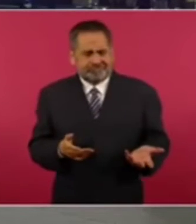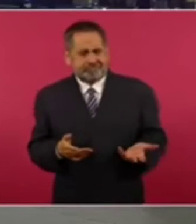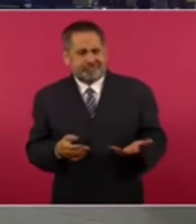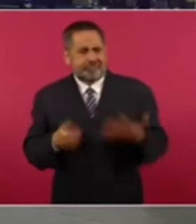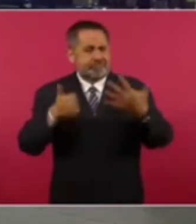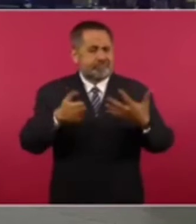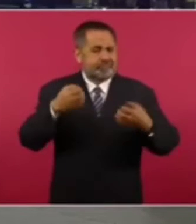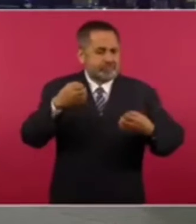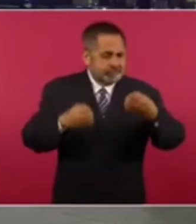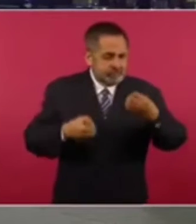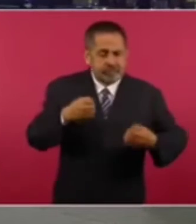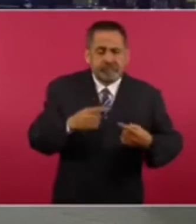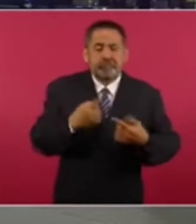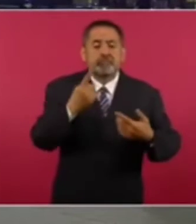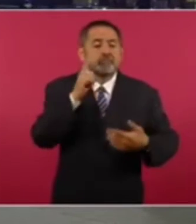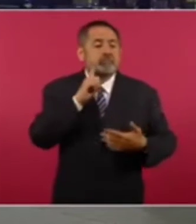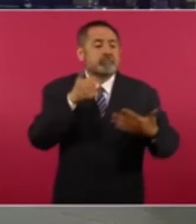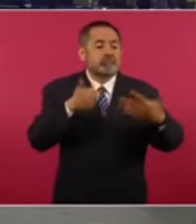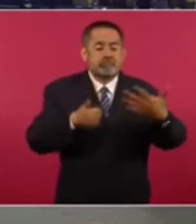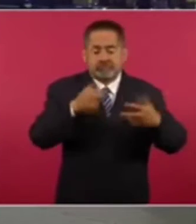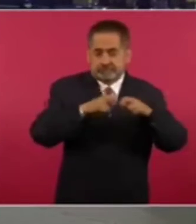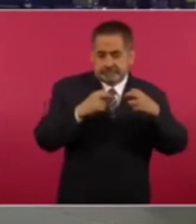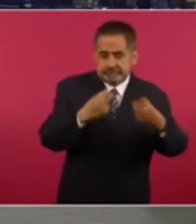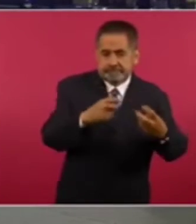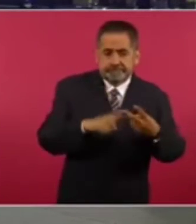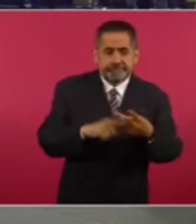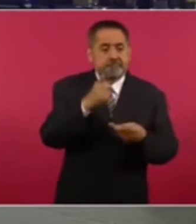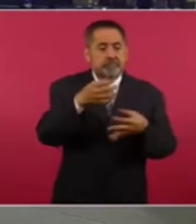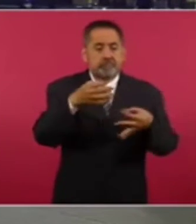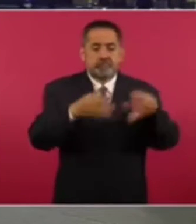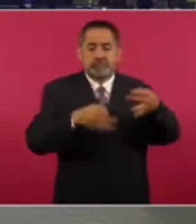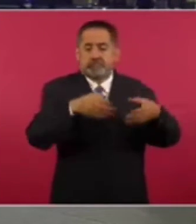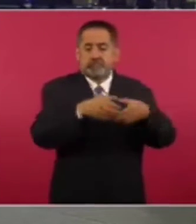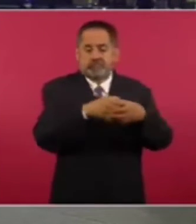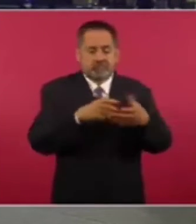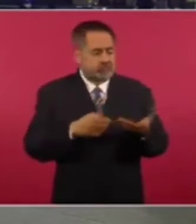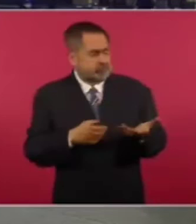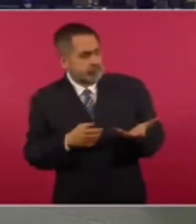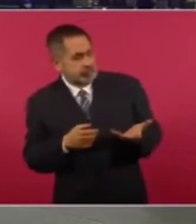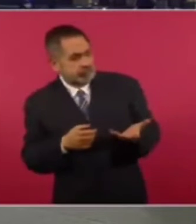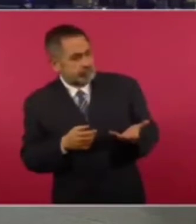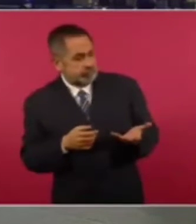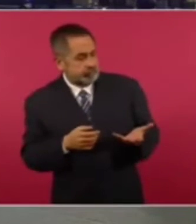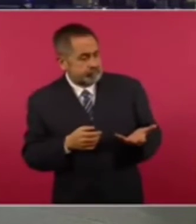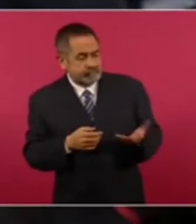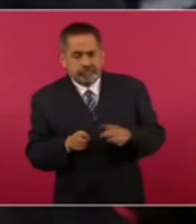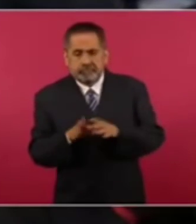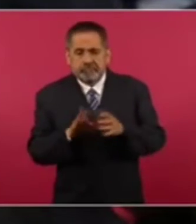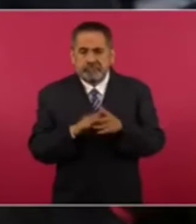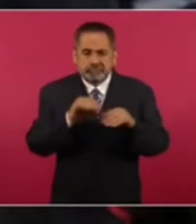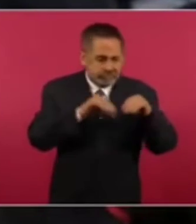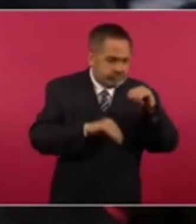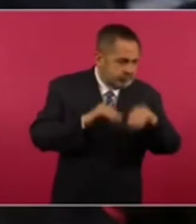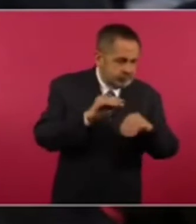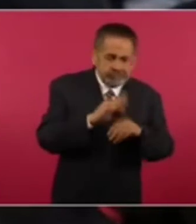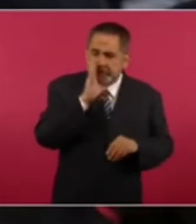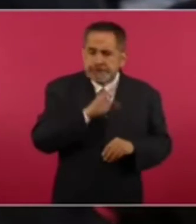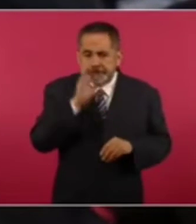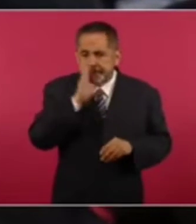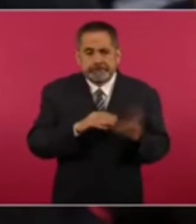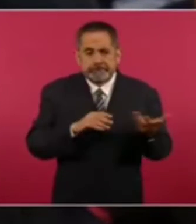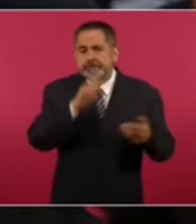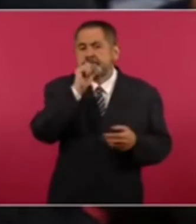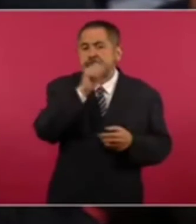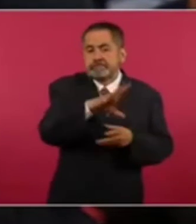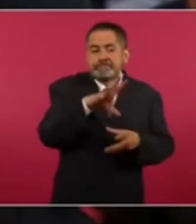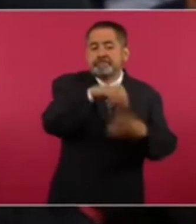una magistrada y un tribunal de distrito. Preguntarle, presidente, pues justo sobre esta maquinación en la que también